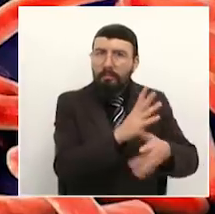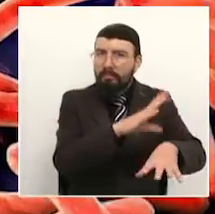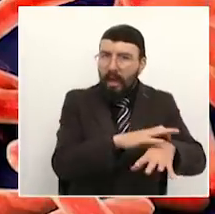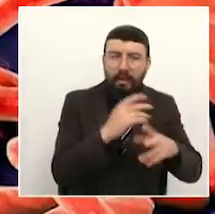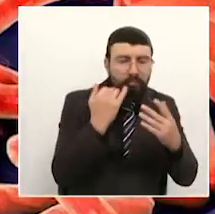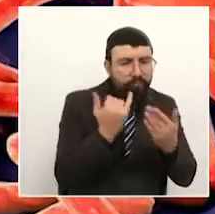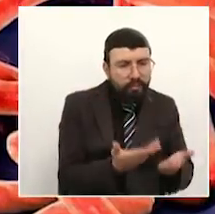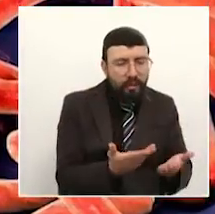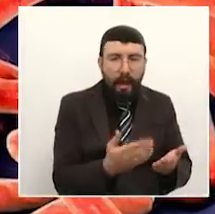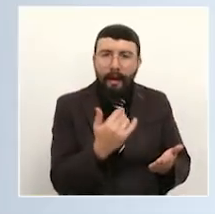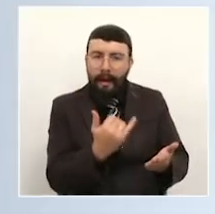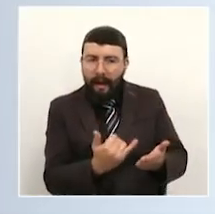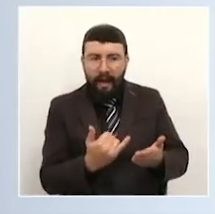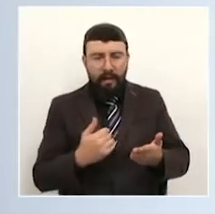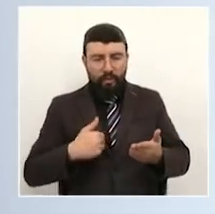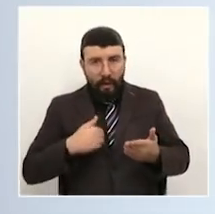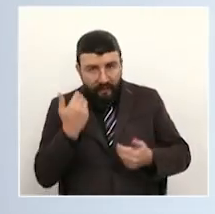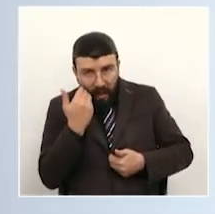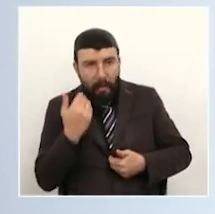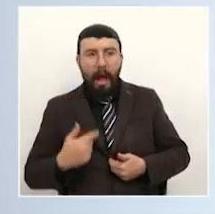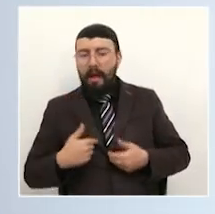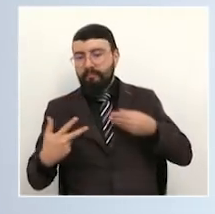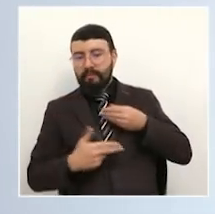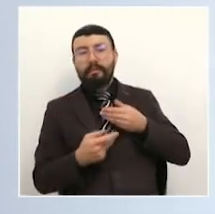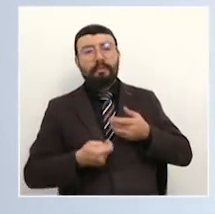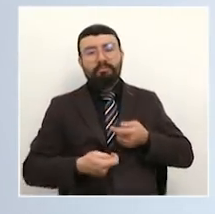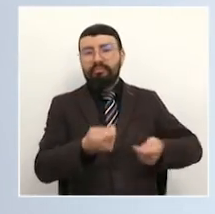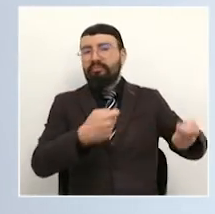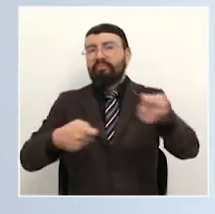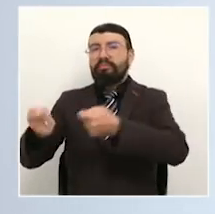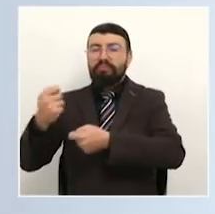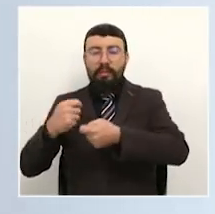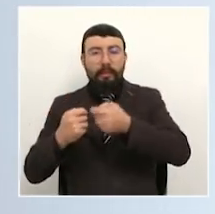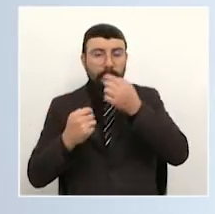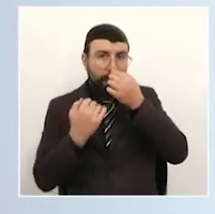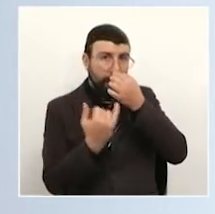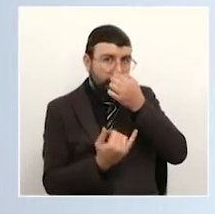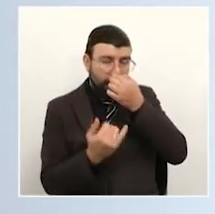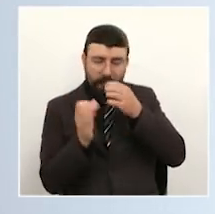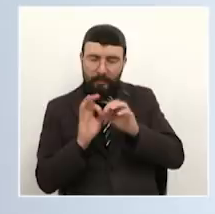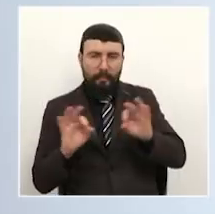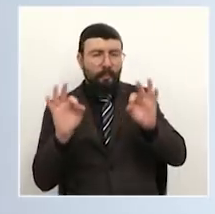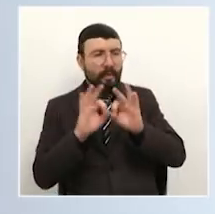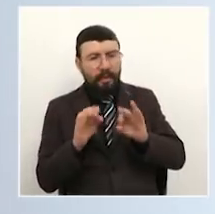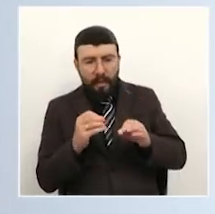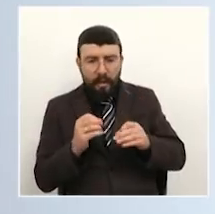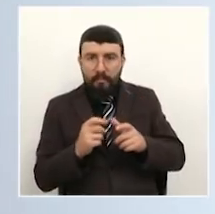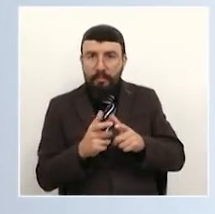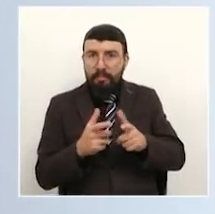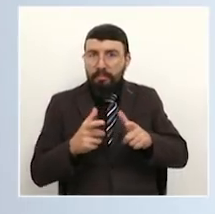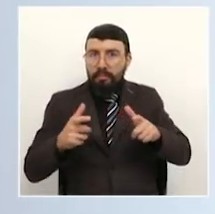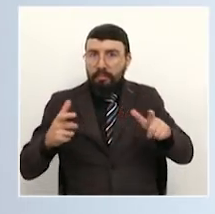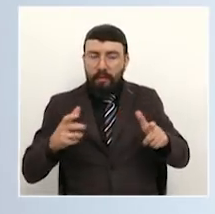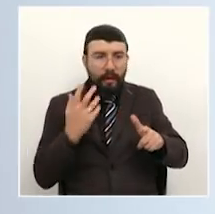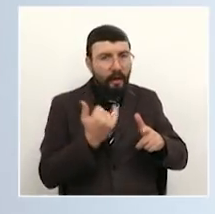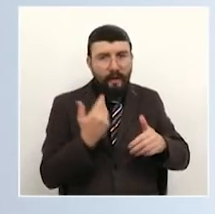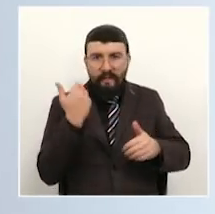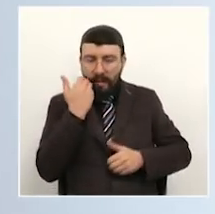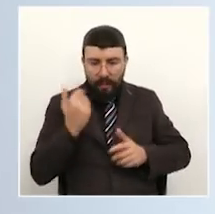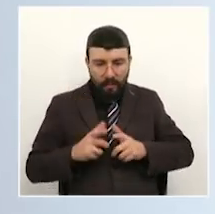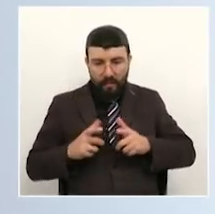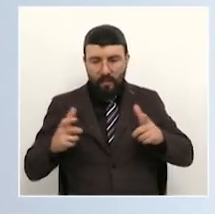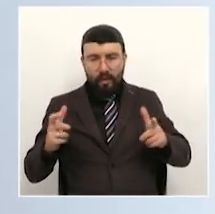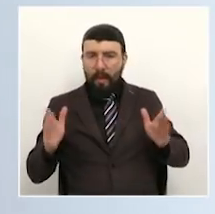cortar la cadena de transmisión la vacunación tiene gran importancia para prevenir las formas progresivas y graves de la enfermedad principalmente